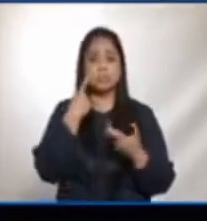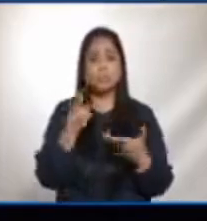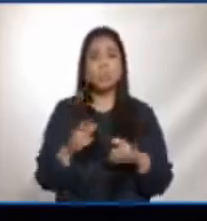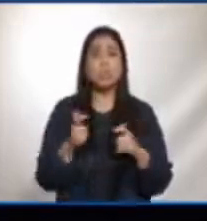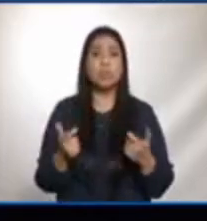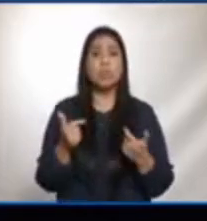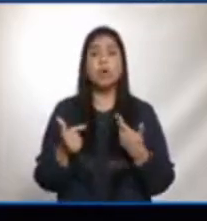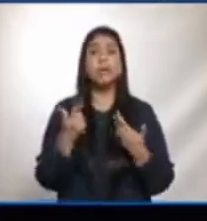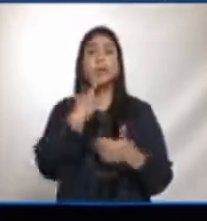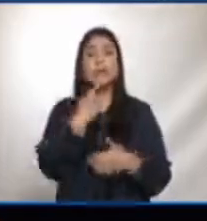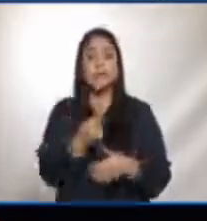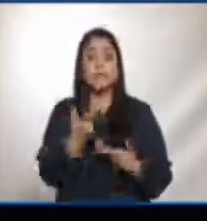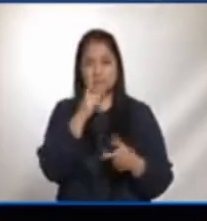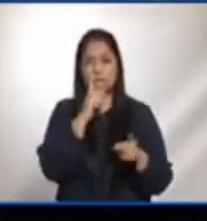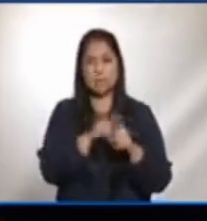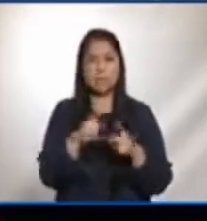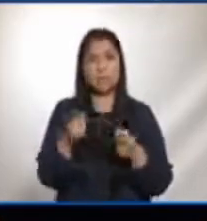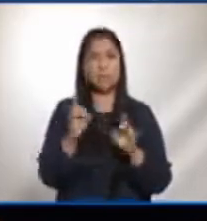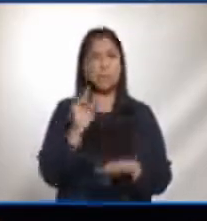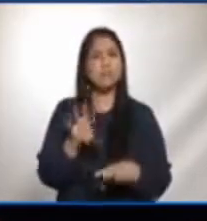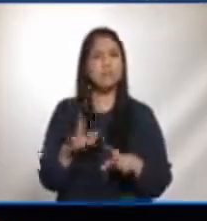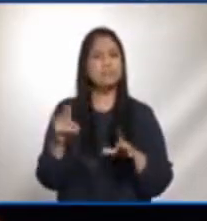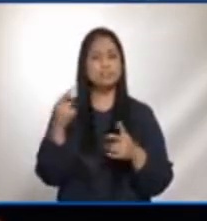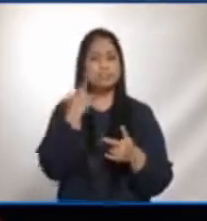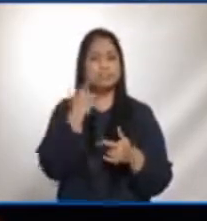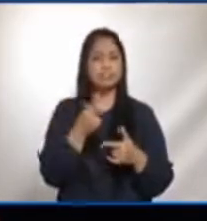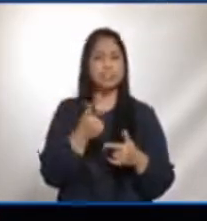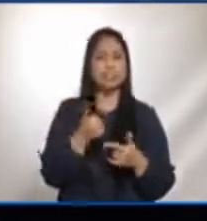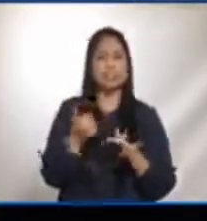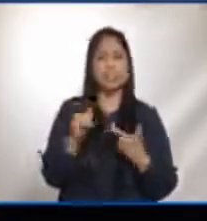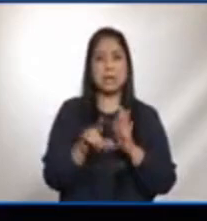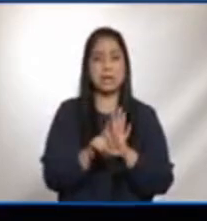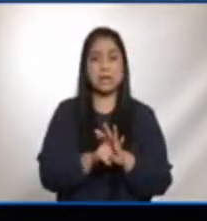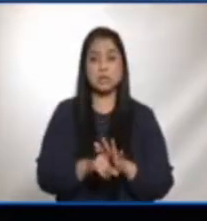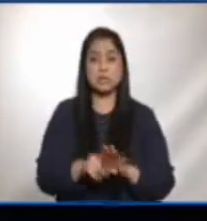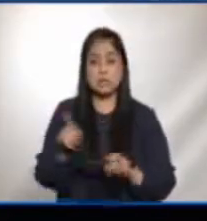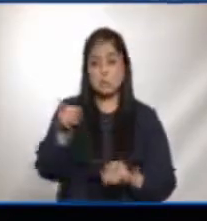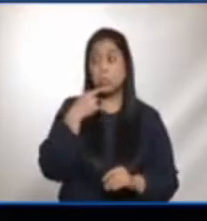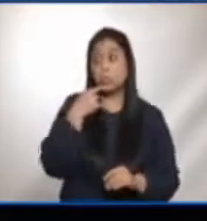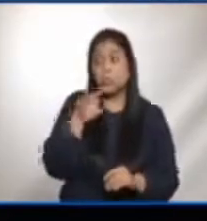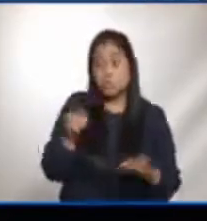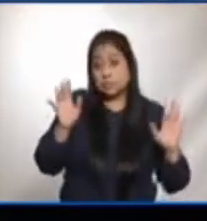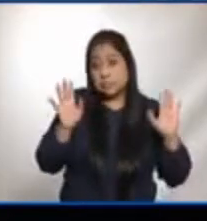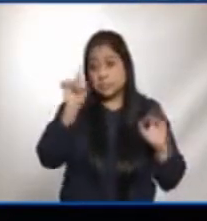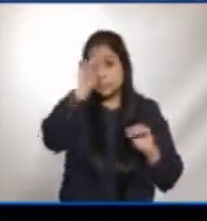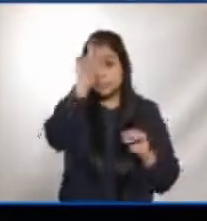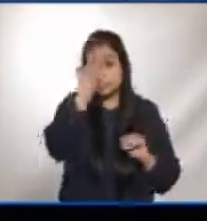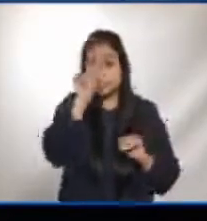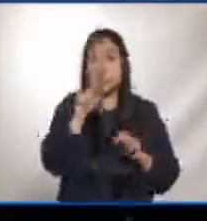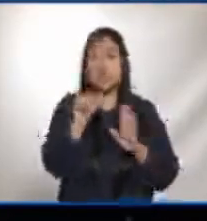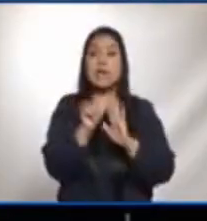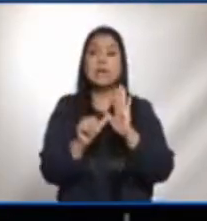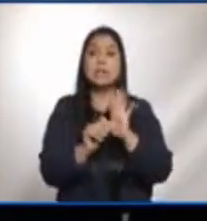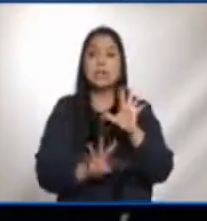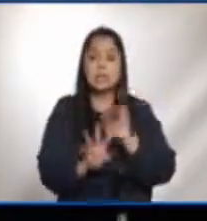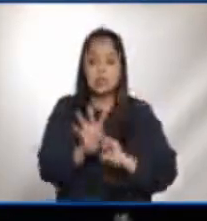se presume de anomalías en la adquisición. ¿Y si destituirá, viceministro? Se presume, usted lo dice. Artículo 14